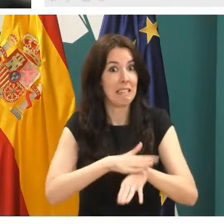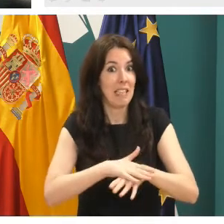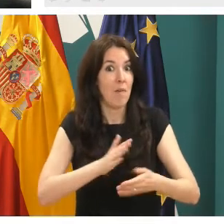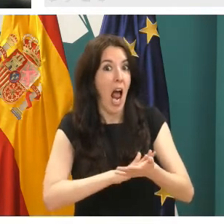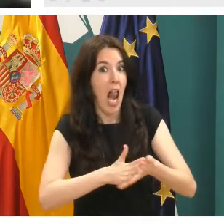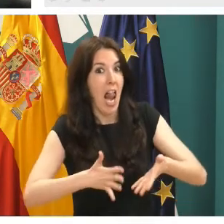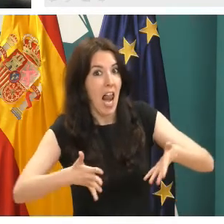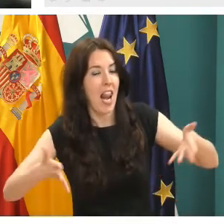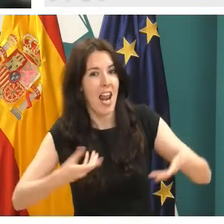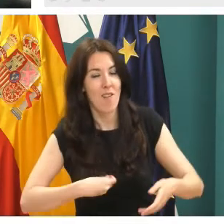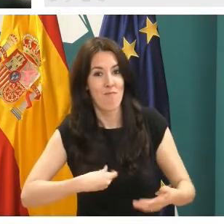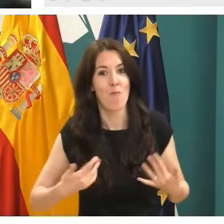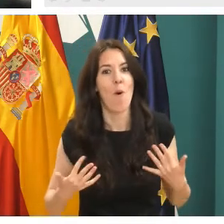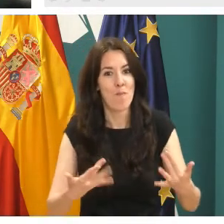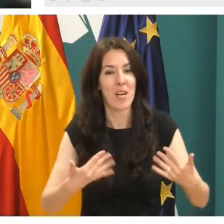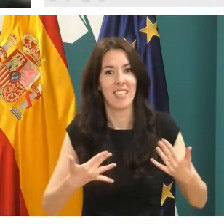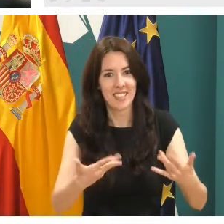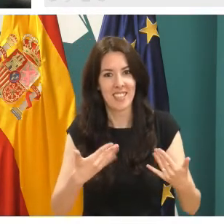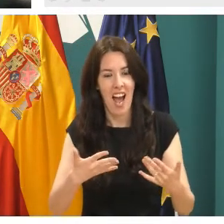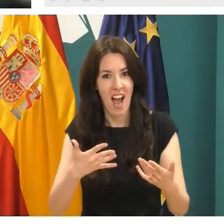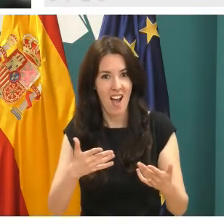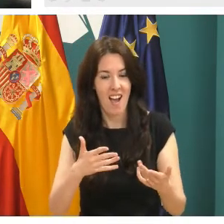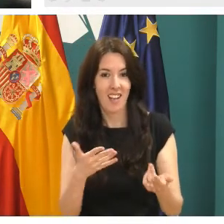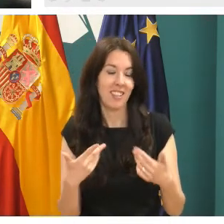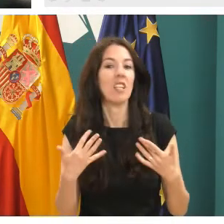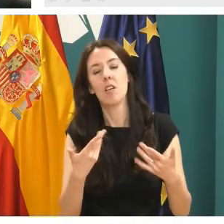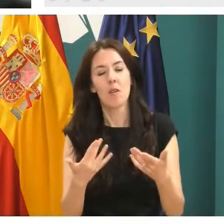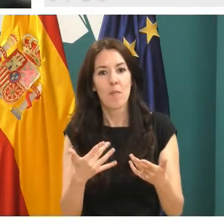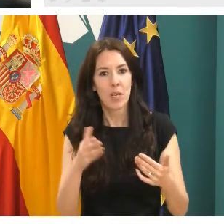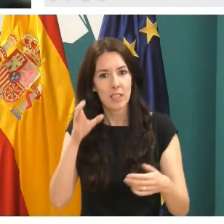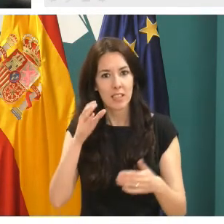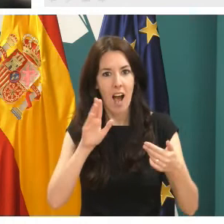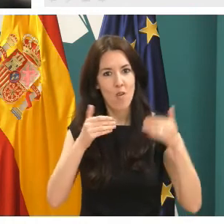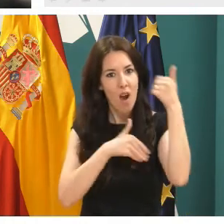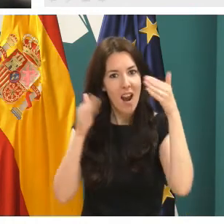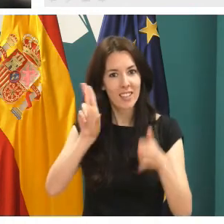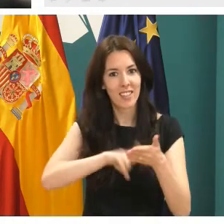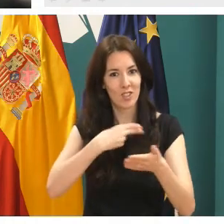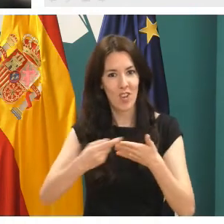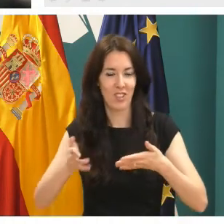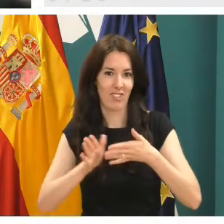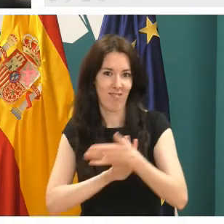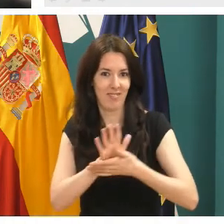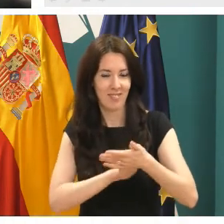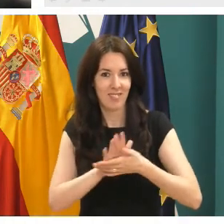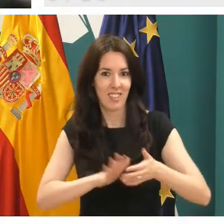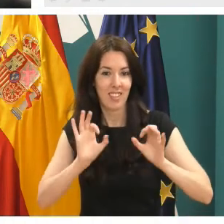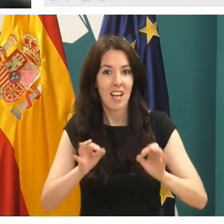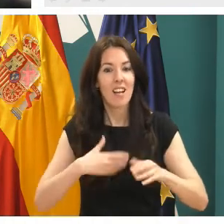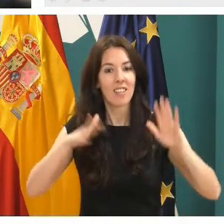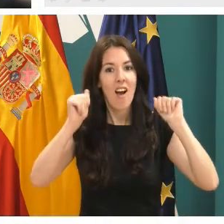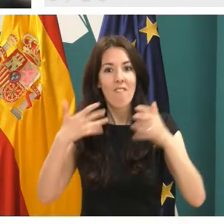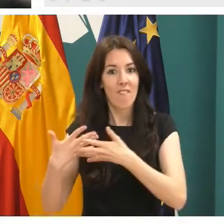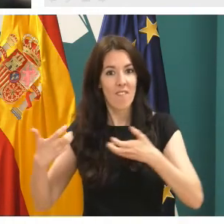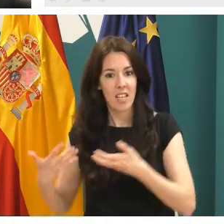poco y haberle dado prisa a nuestros atentos intérpretes de lengua de signos, despedirnos con esta frase